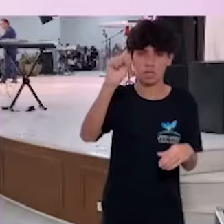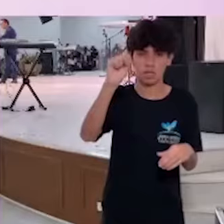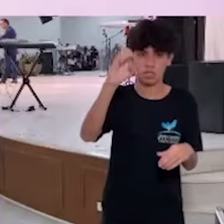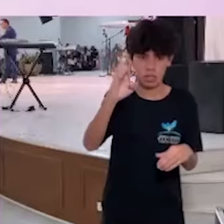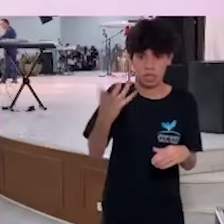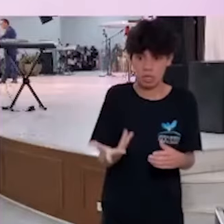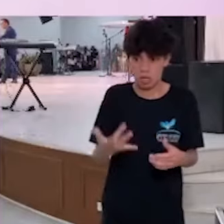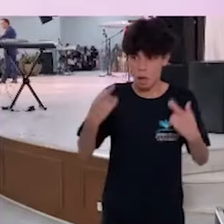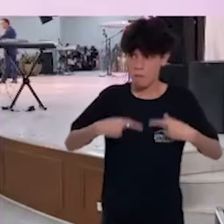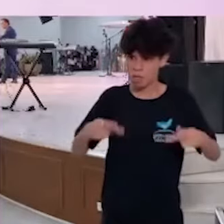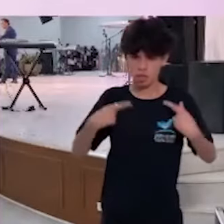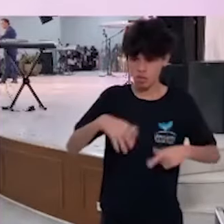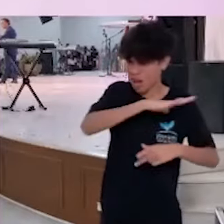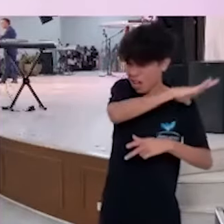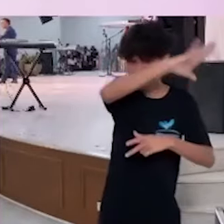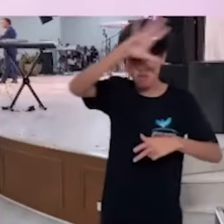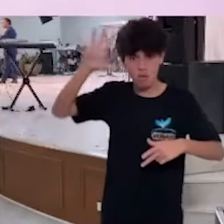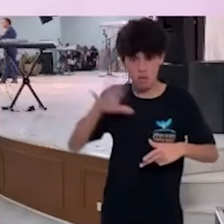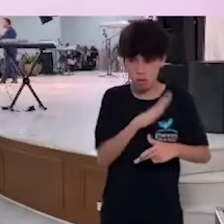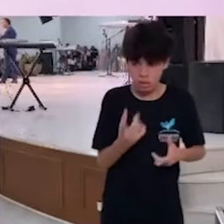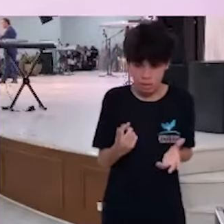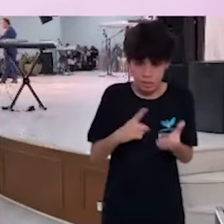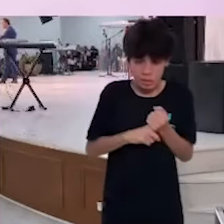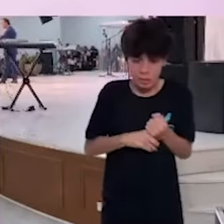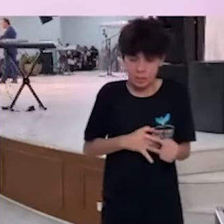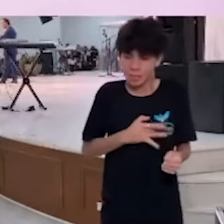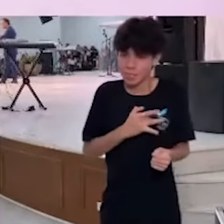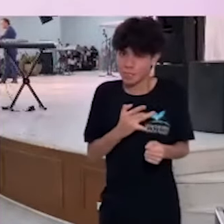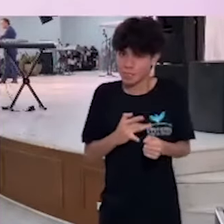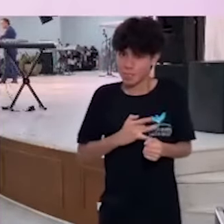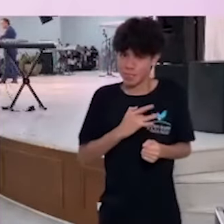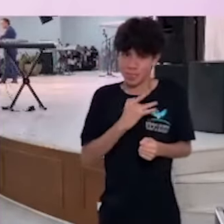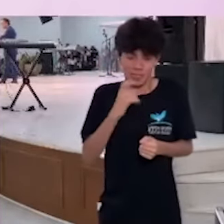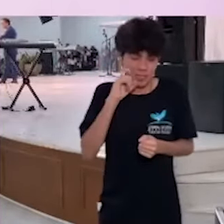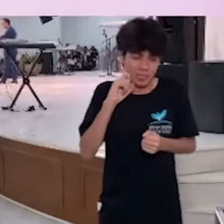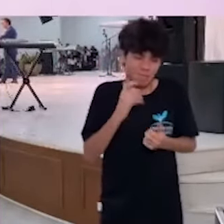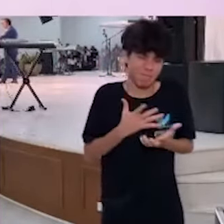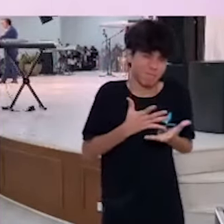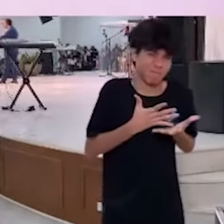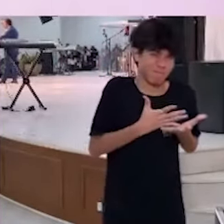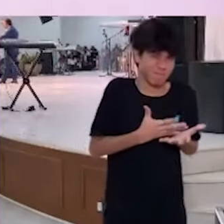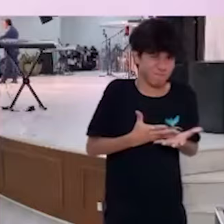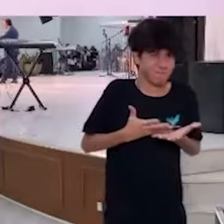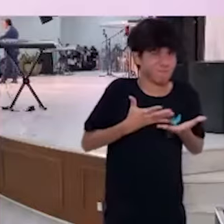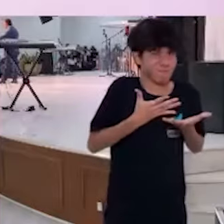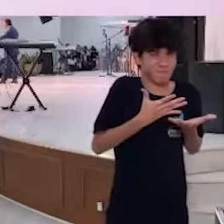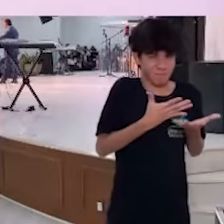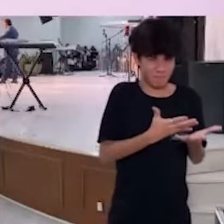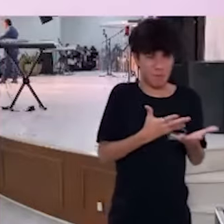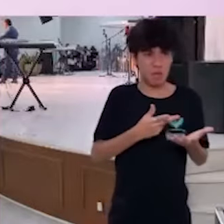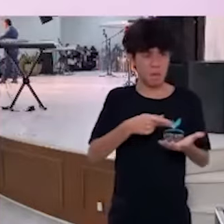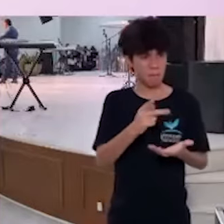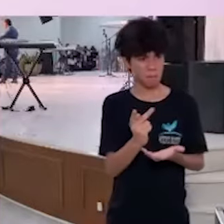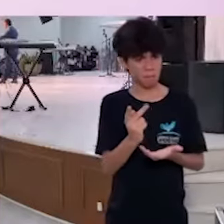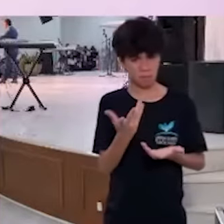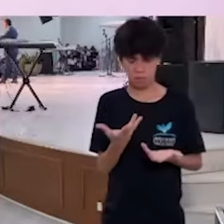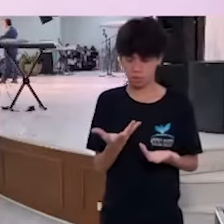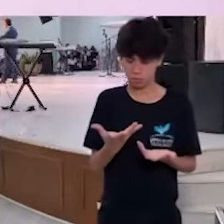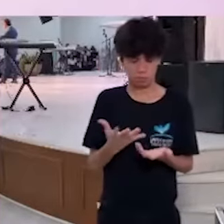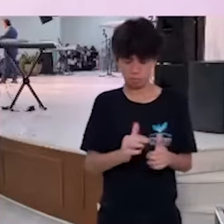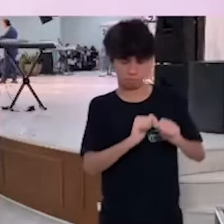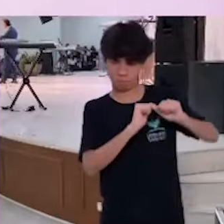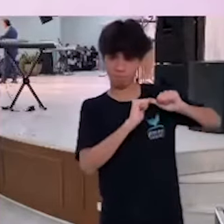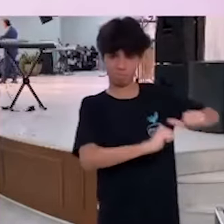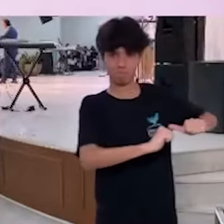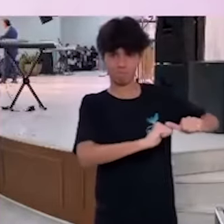en el ser humano, un impulso natural sexual. Y por eso Pablo dice, ok, está ahí, pero abstente